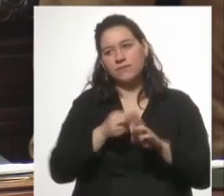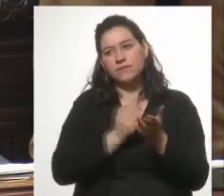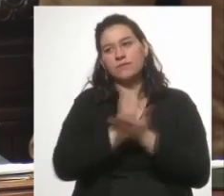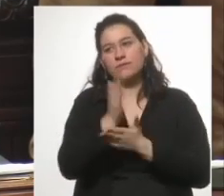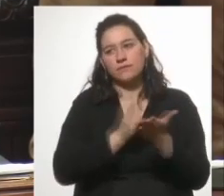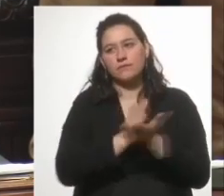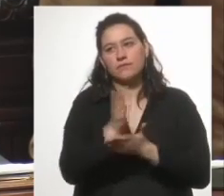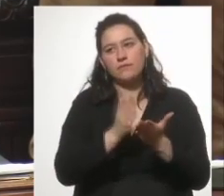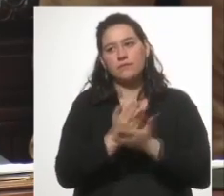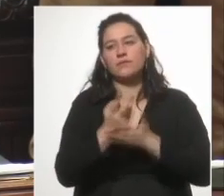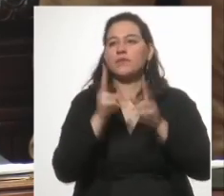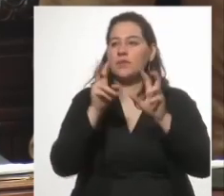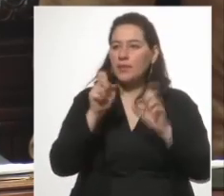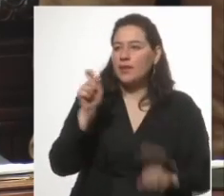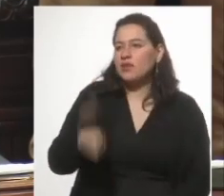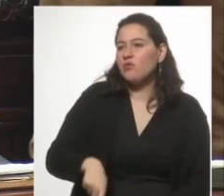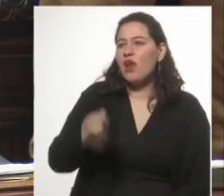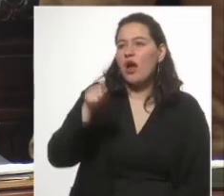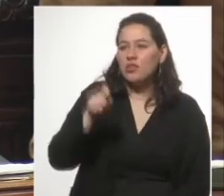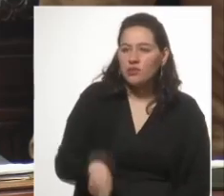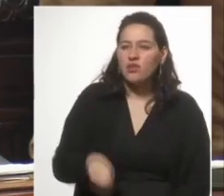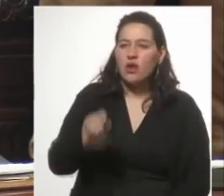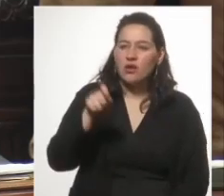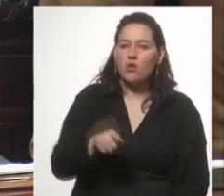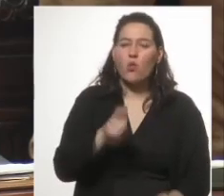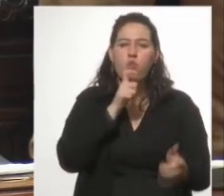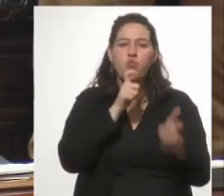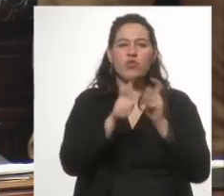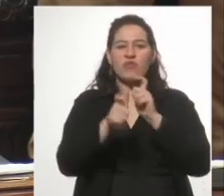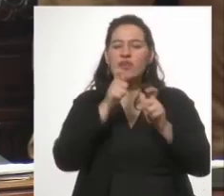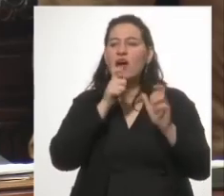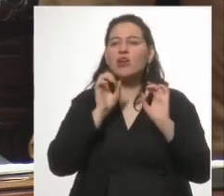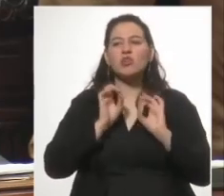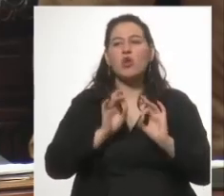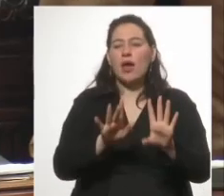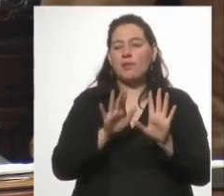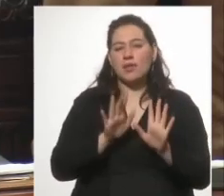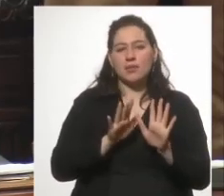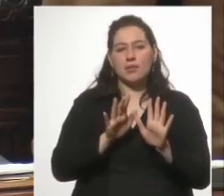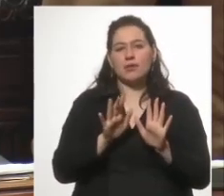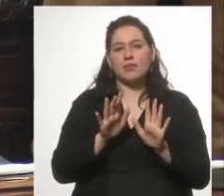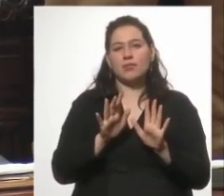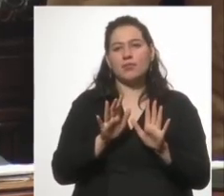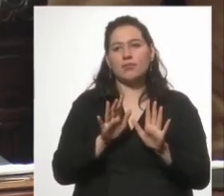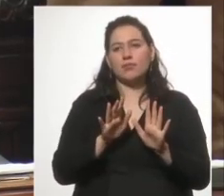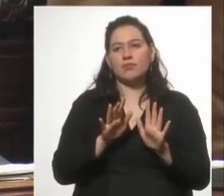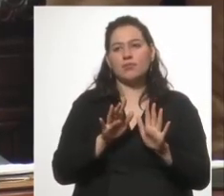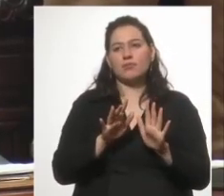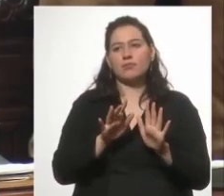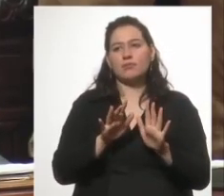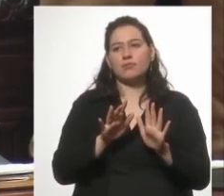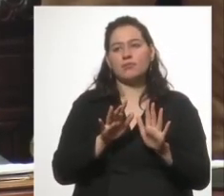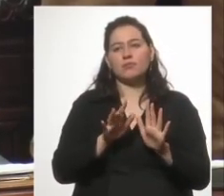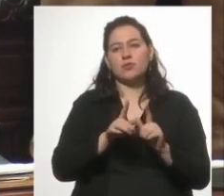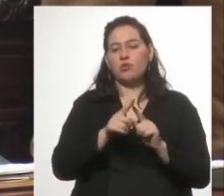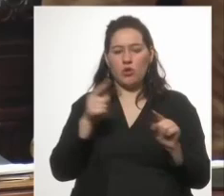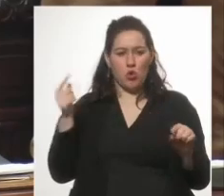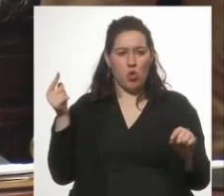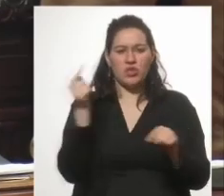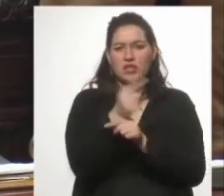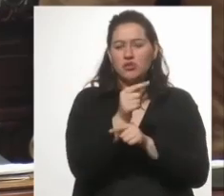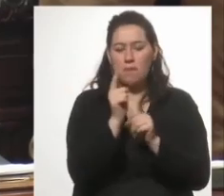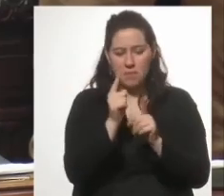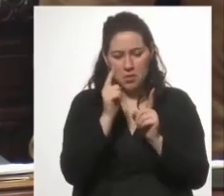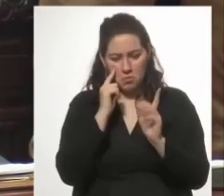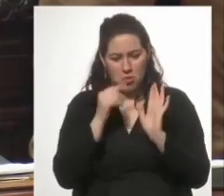de consignas tribuneras, se justifica solamente por la flagrante contradicción que ha quedado